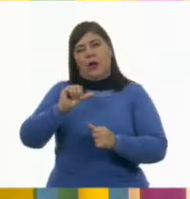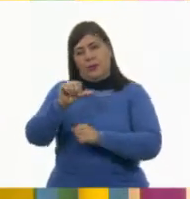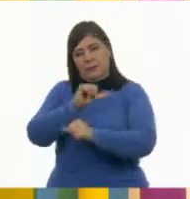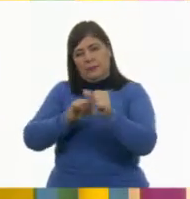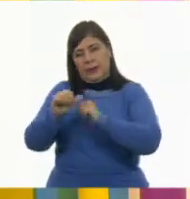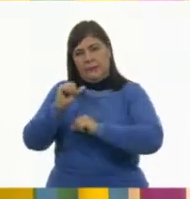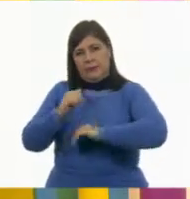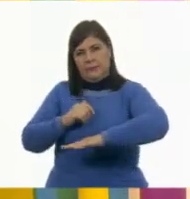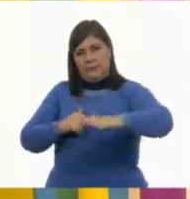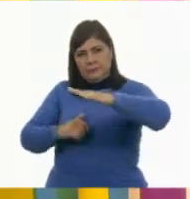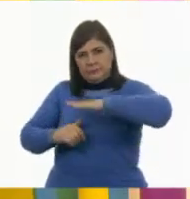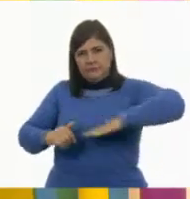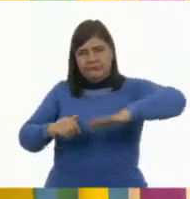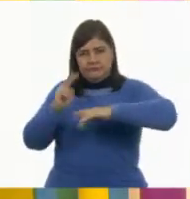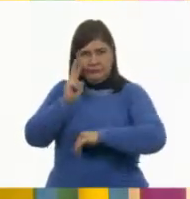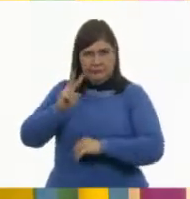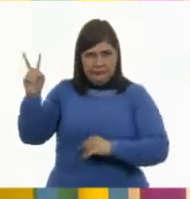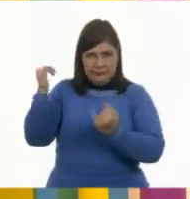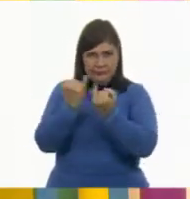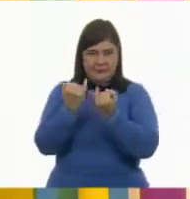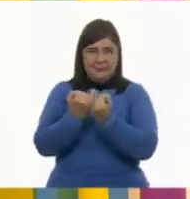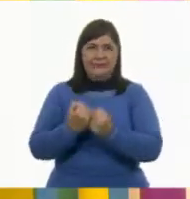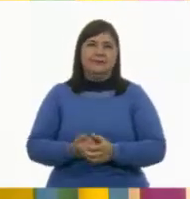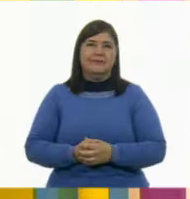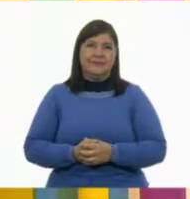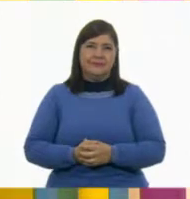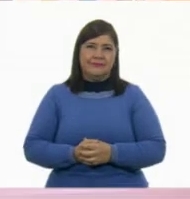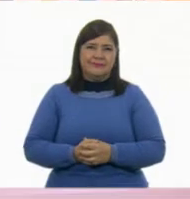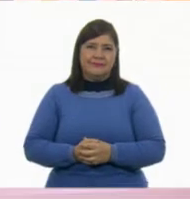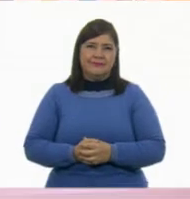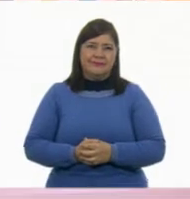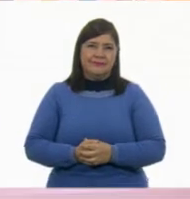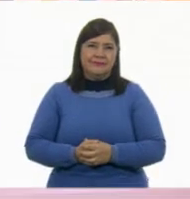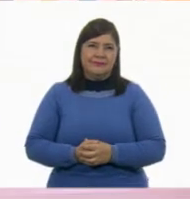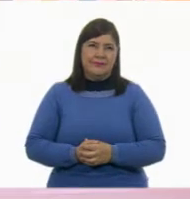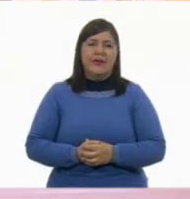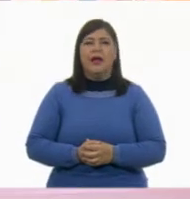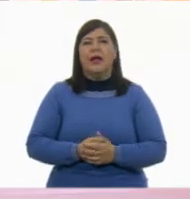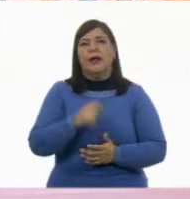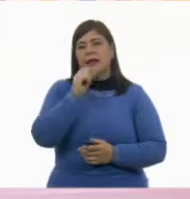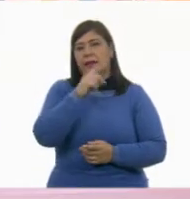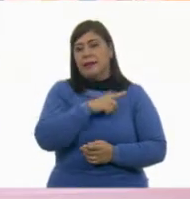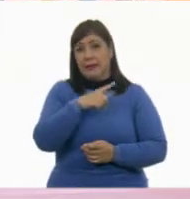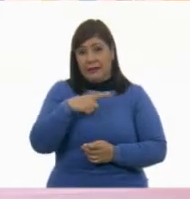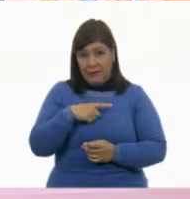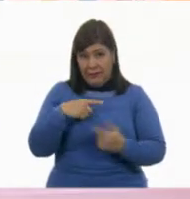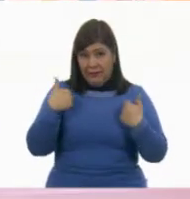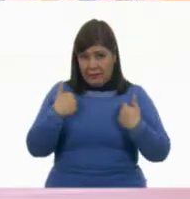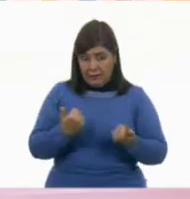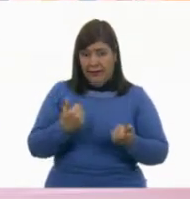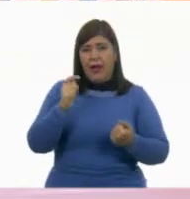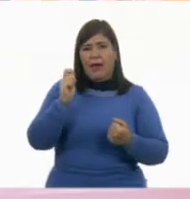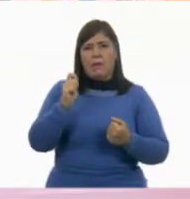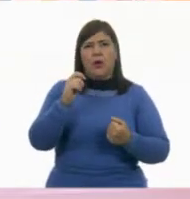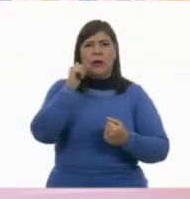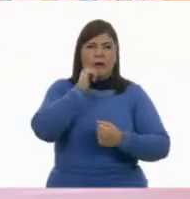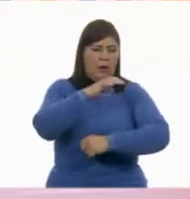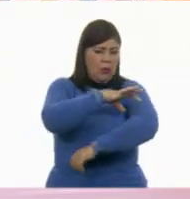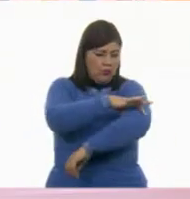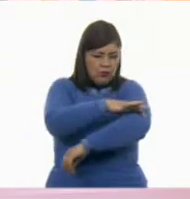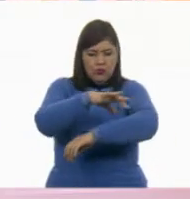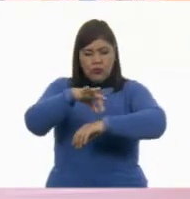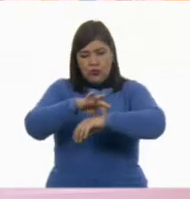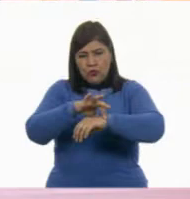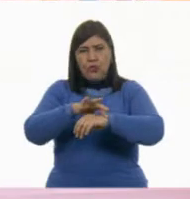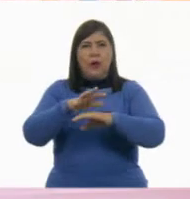mano. Círculo, círculo, círculo, círculo. También hay que entender que ciertas articulaciones tienen limitaciones. Por